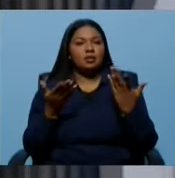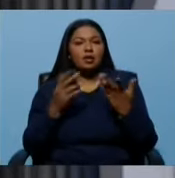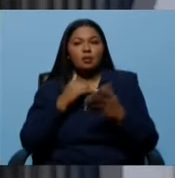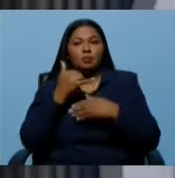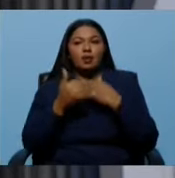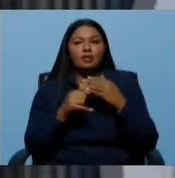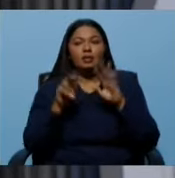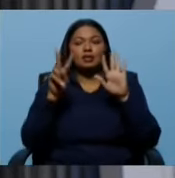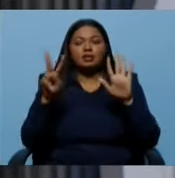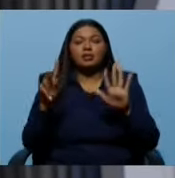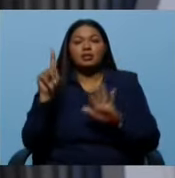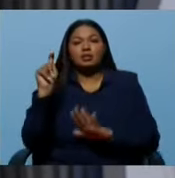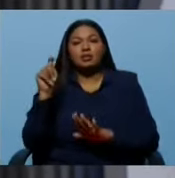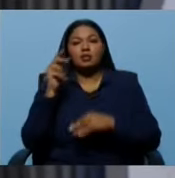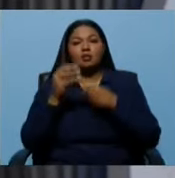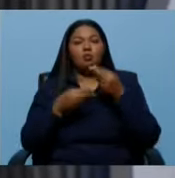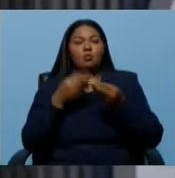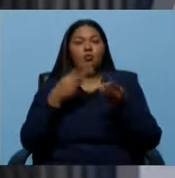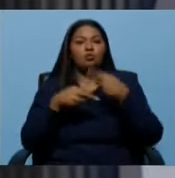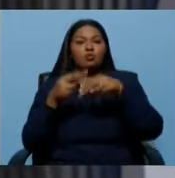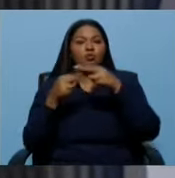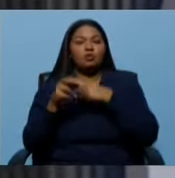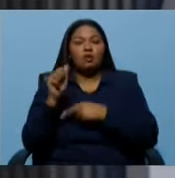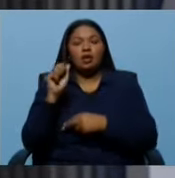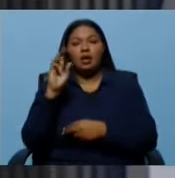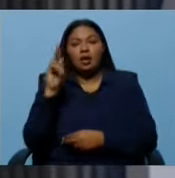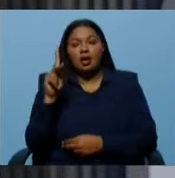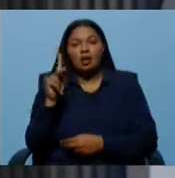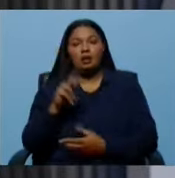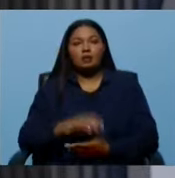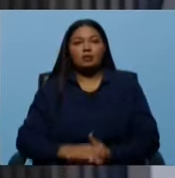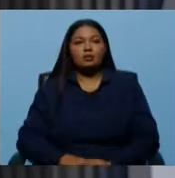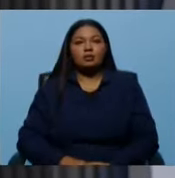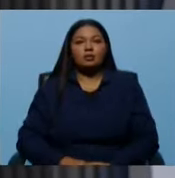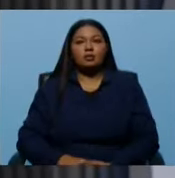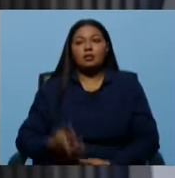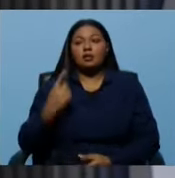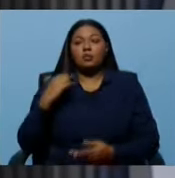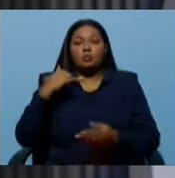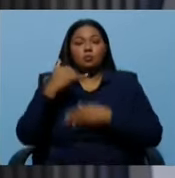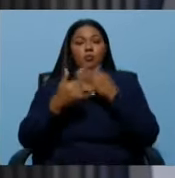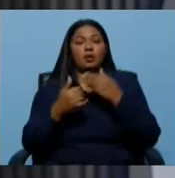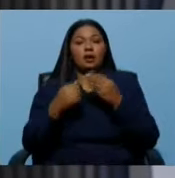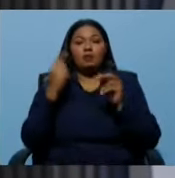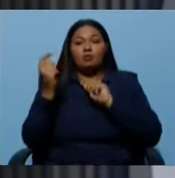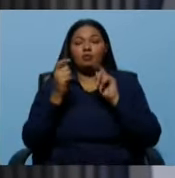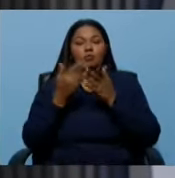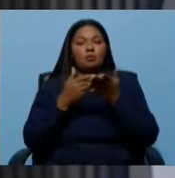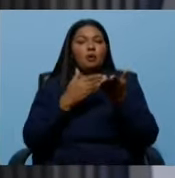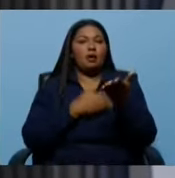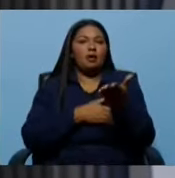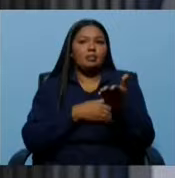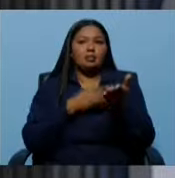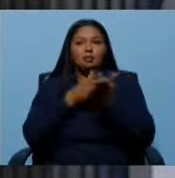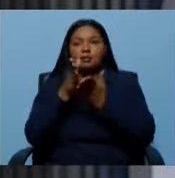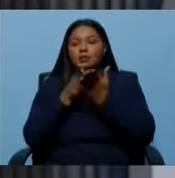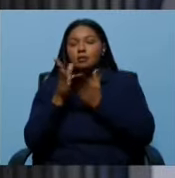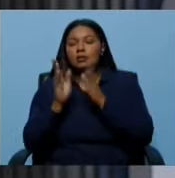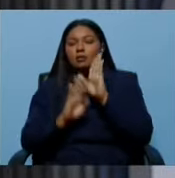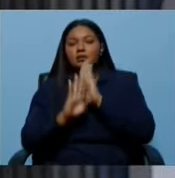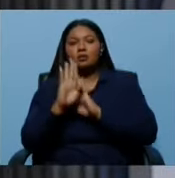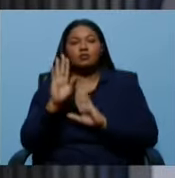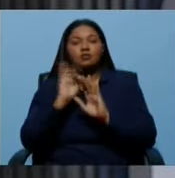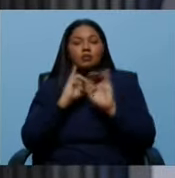de la 7T, cómo construimos el acá. Es decir, nosotros tenemos un plan que ya lo discutimos en el pasado, tenemos unas grandes líneas de desarrollo, tenemos unas